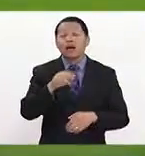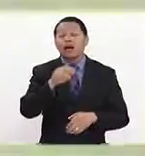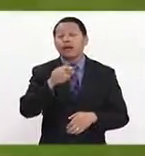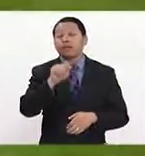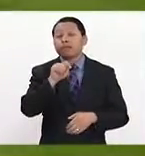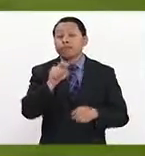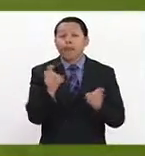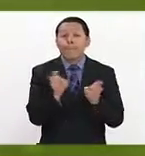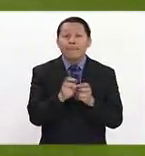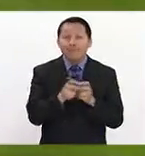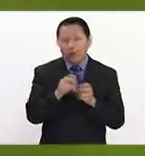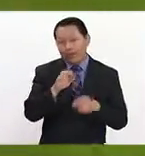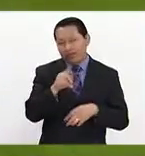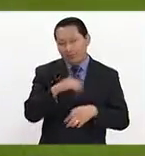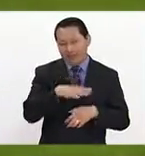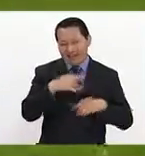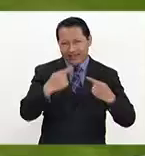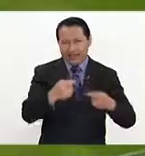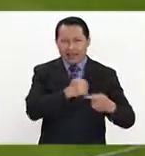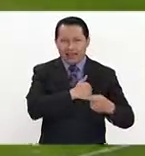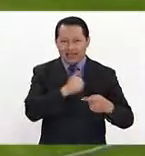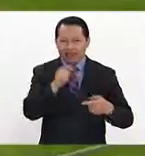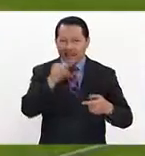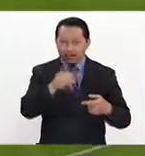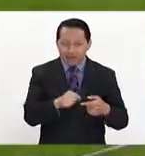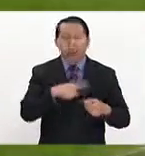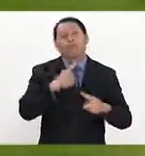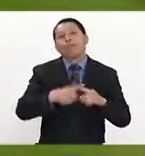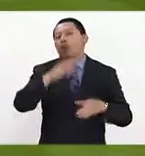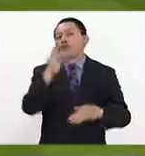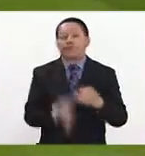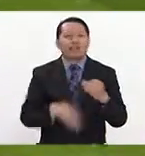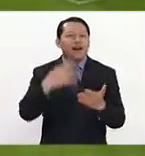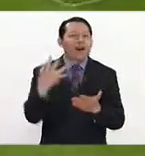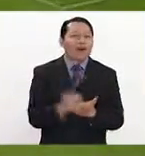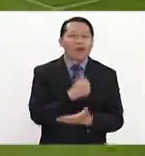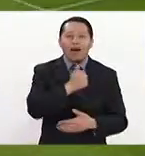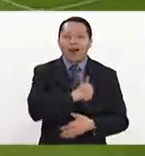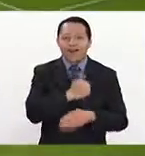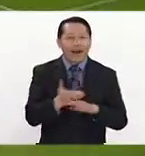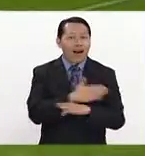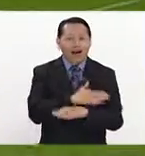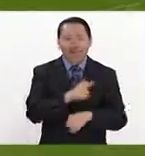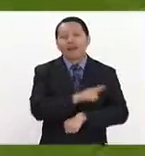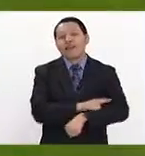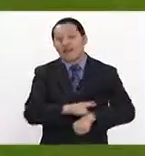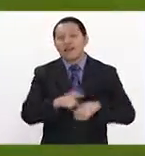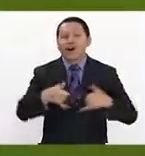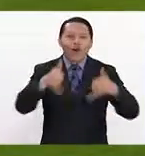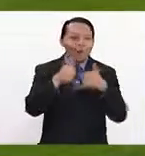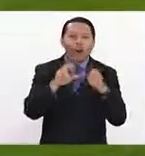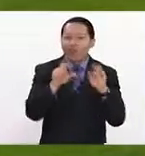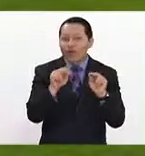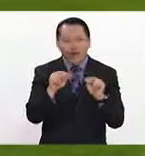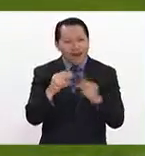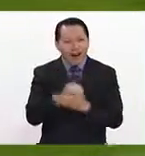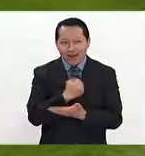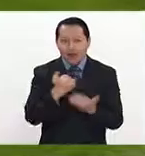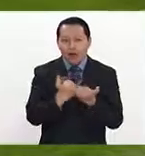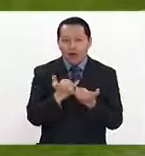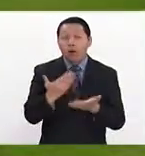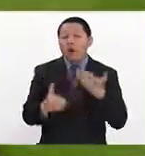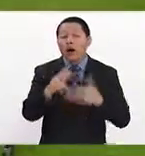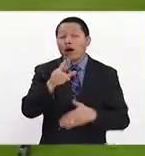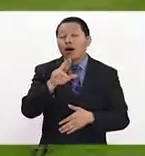en contra del Atlas, por fin ganó el Atlas, no ganaba ni en Liga ni en Copa, ahí está, y se espera la llegada de Rubén